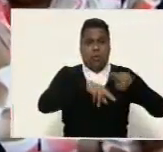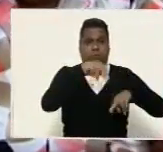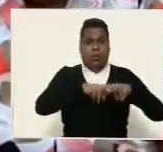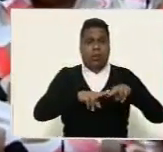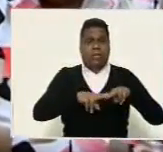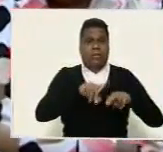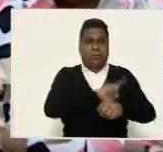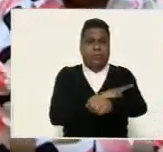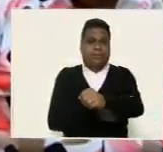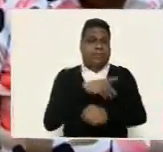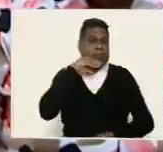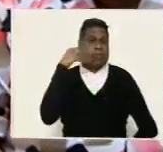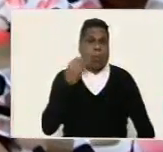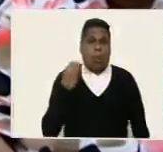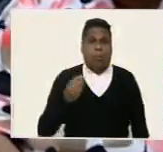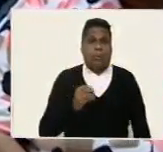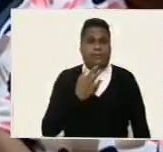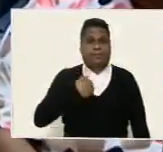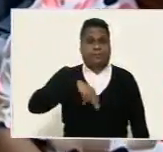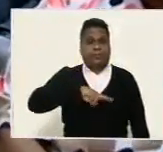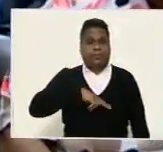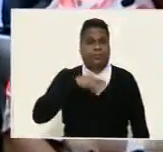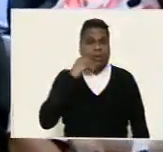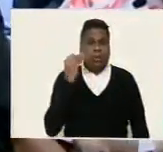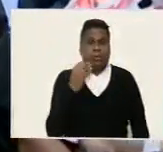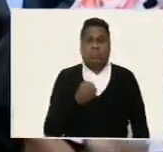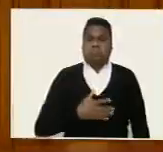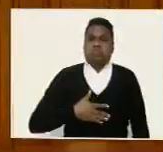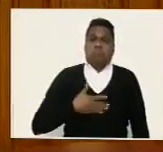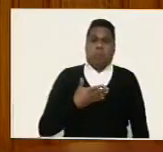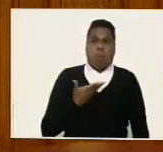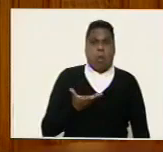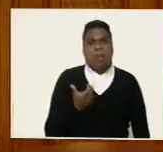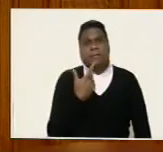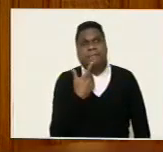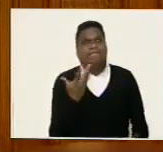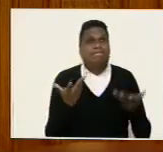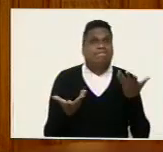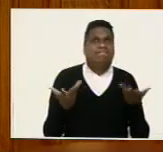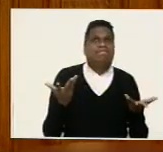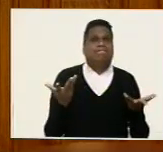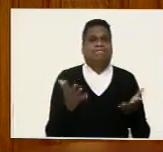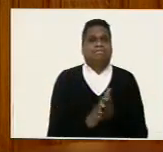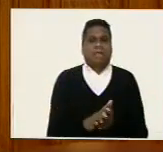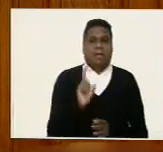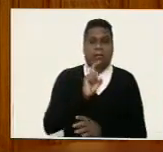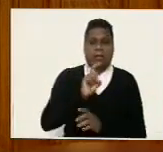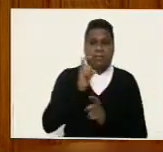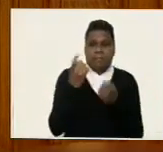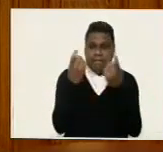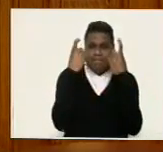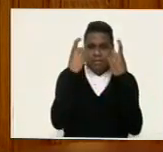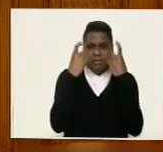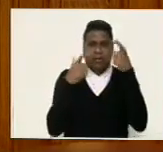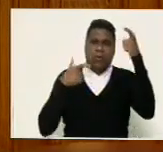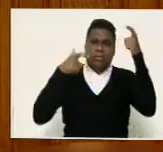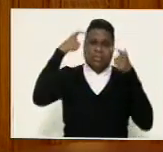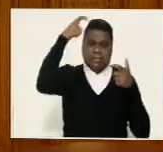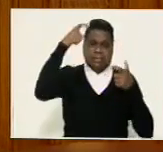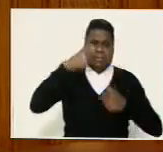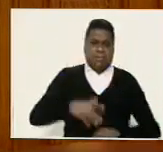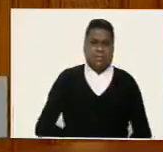joven. Somos lo que la juventud puede y eso nos lo enseñó Hugo Chávez.